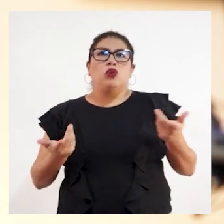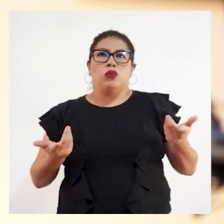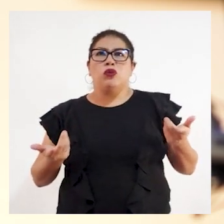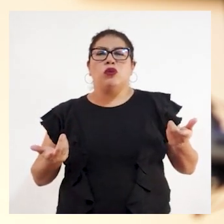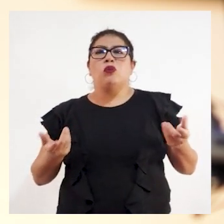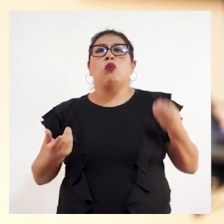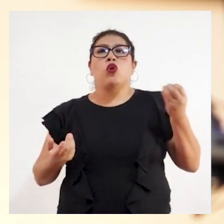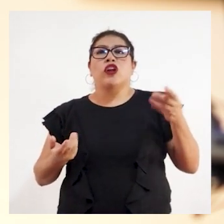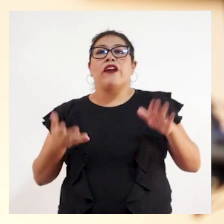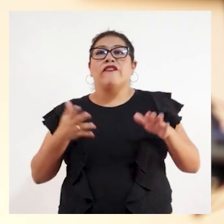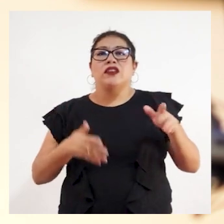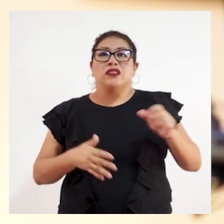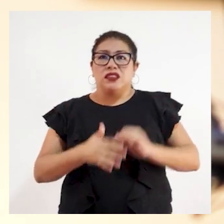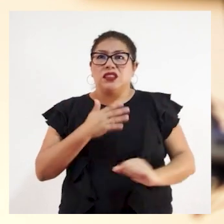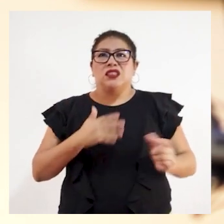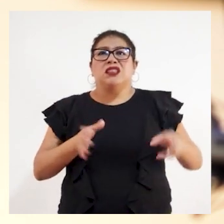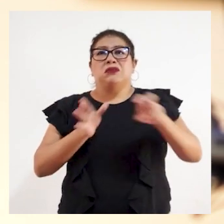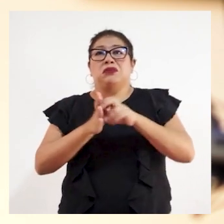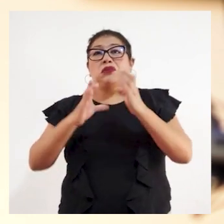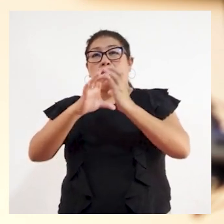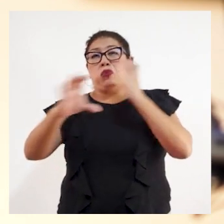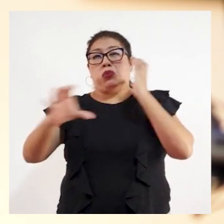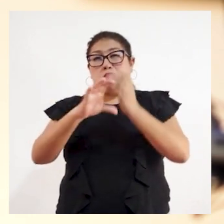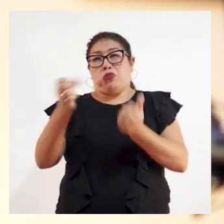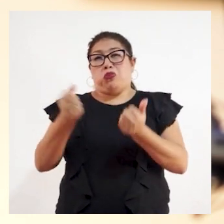transporte público. Entonces,